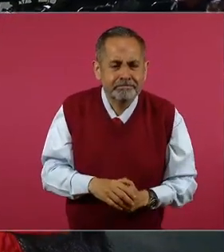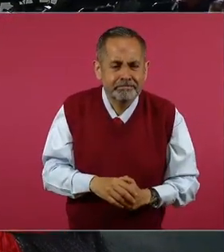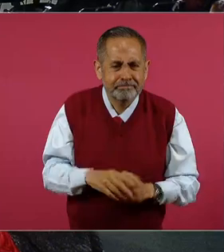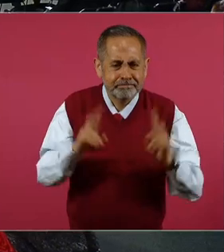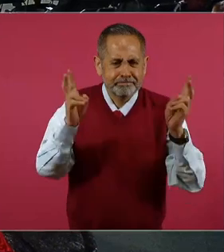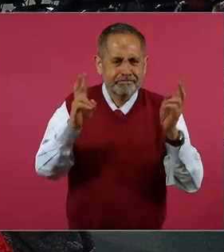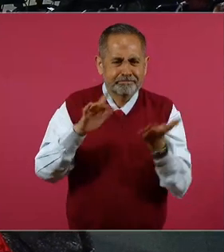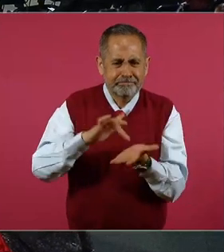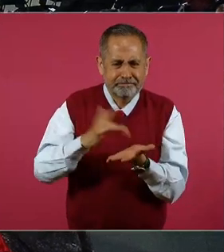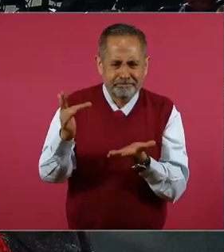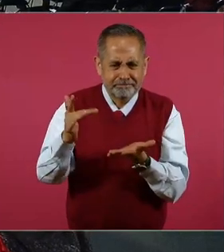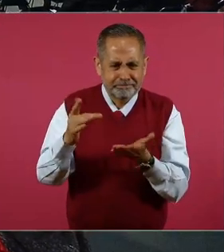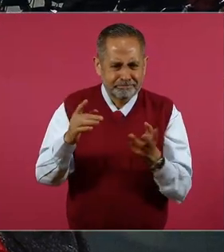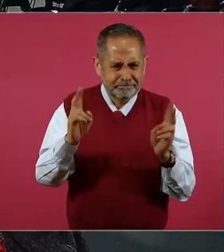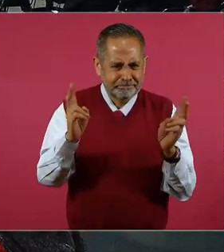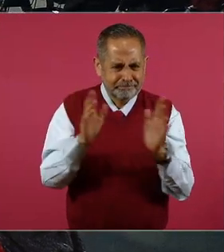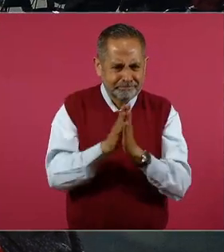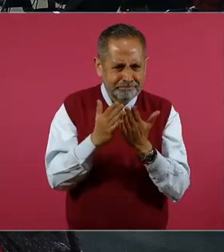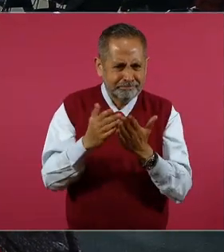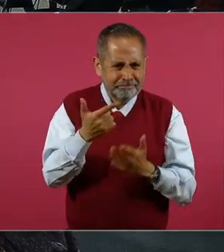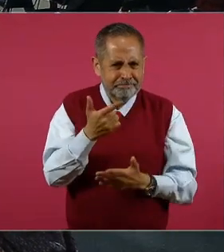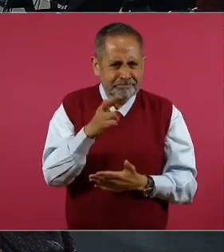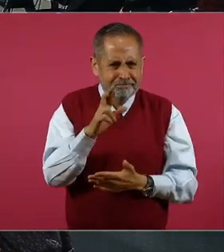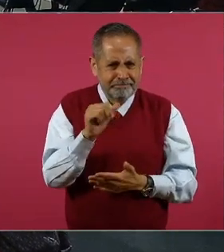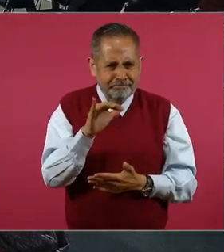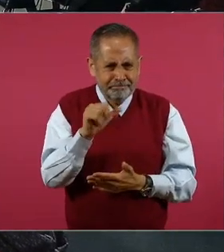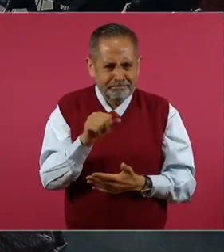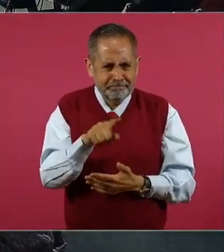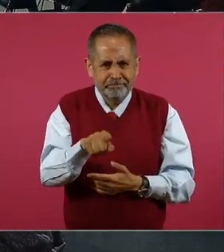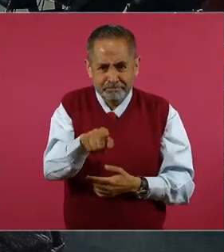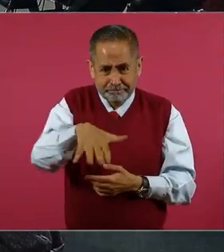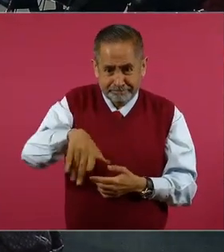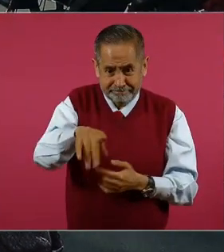gracias? Porque lo último que planteaste